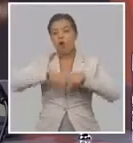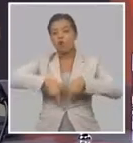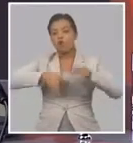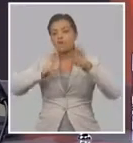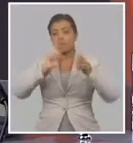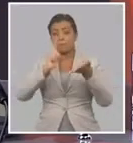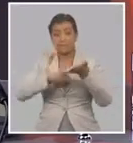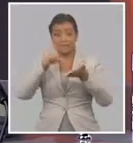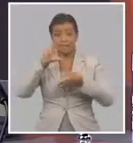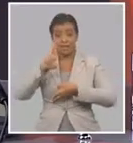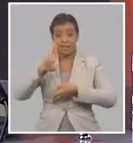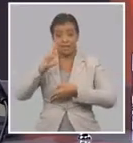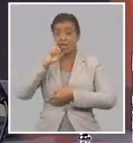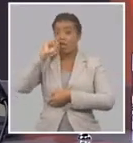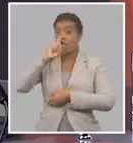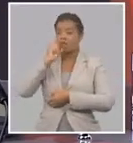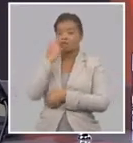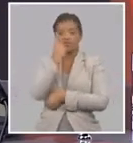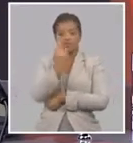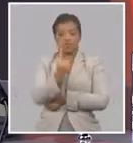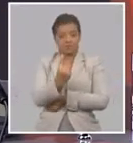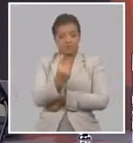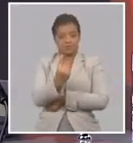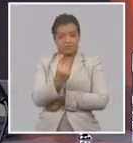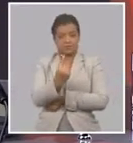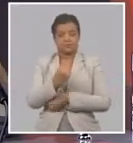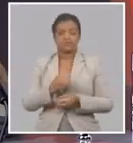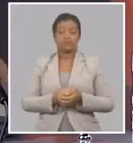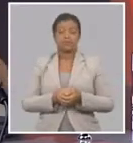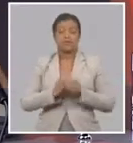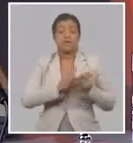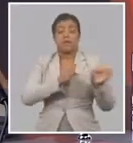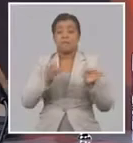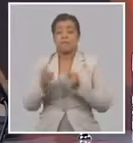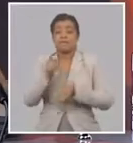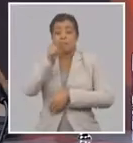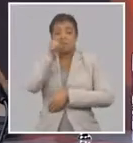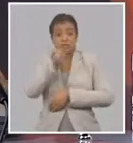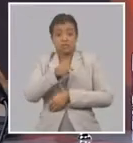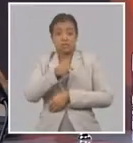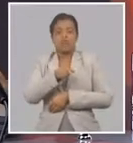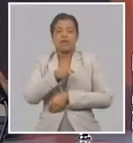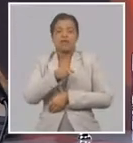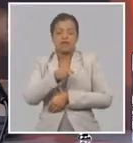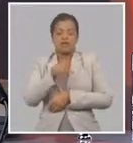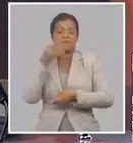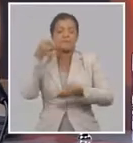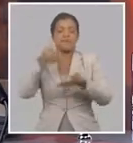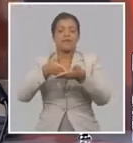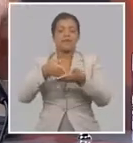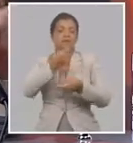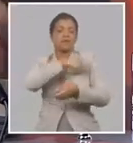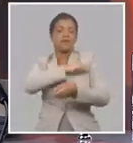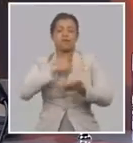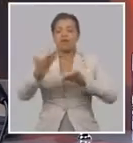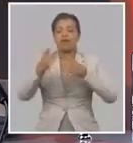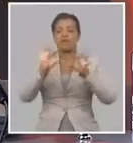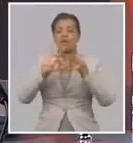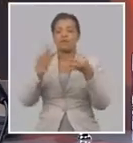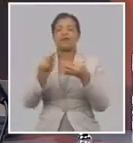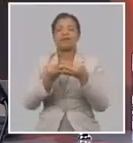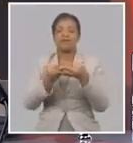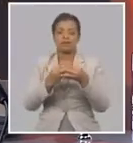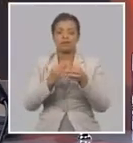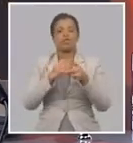una vez y en el caso del que va la atención primaria de salud se le repite al quinto día abierto